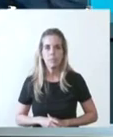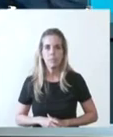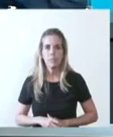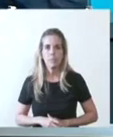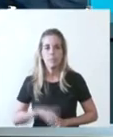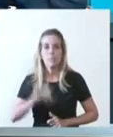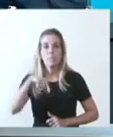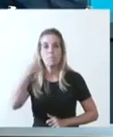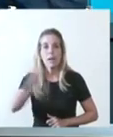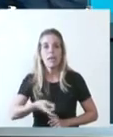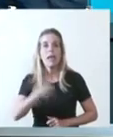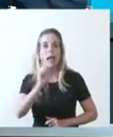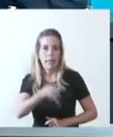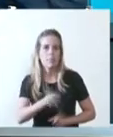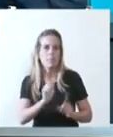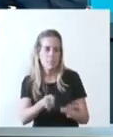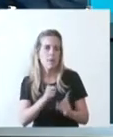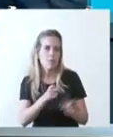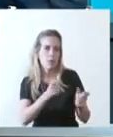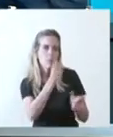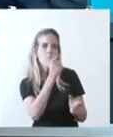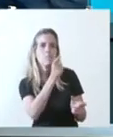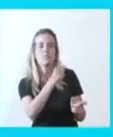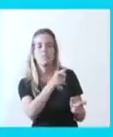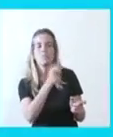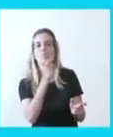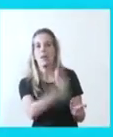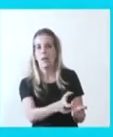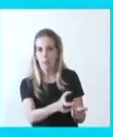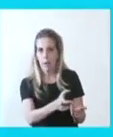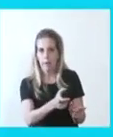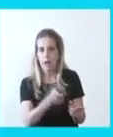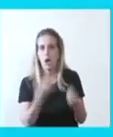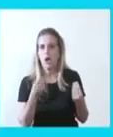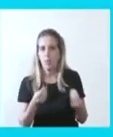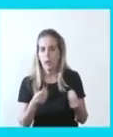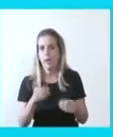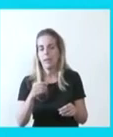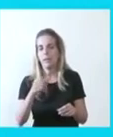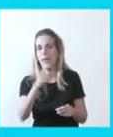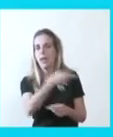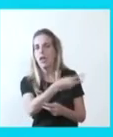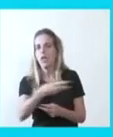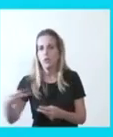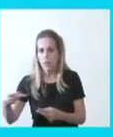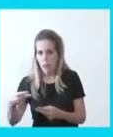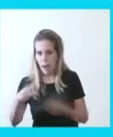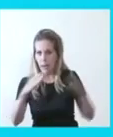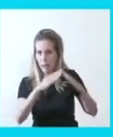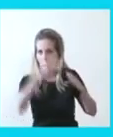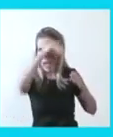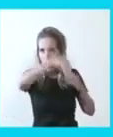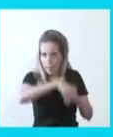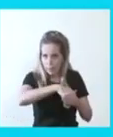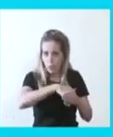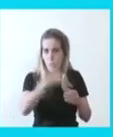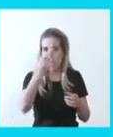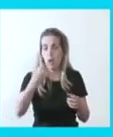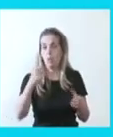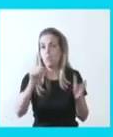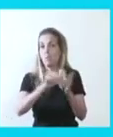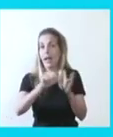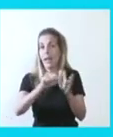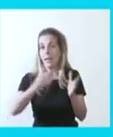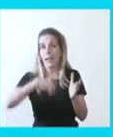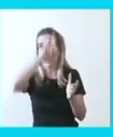Mañana también lo vamos a resolver eso, porque una cuarentena generalizada para el país, mucho. Y el